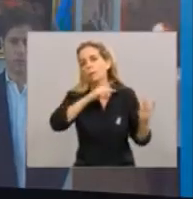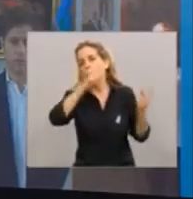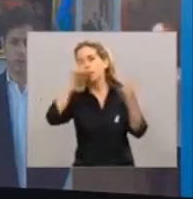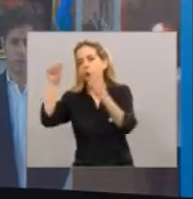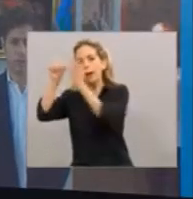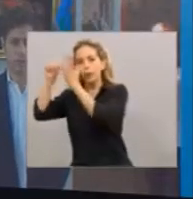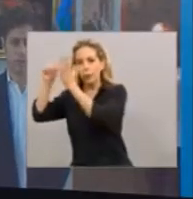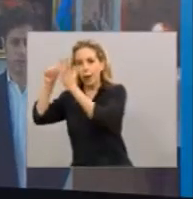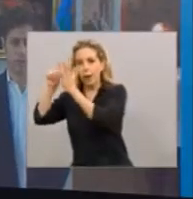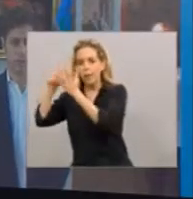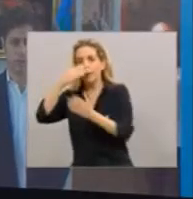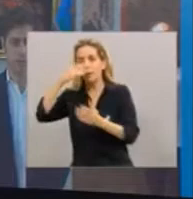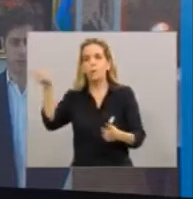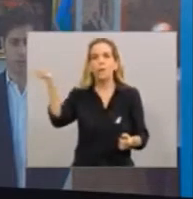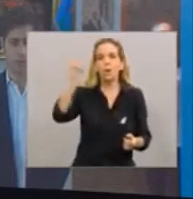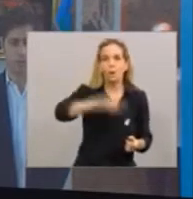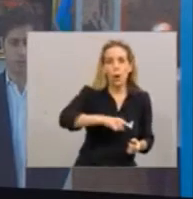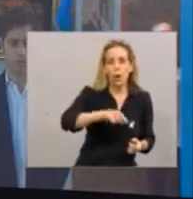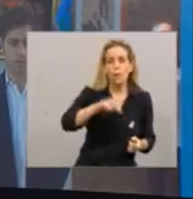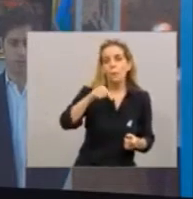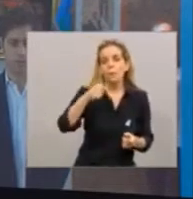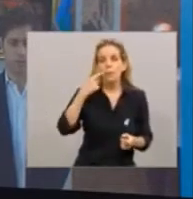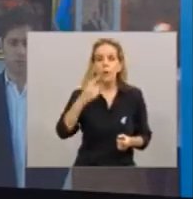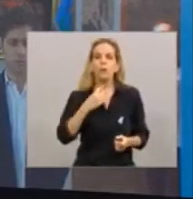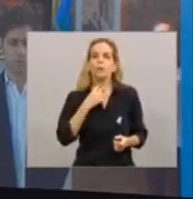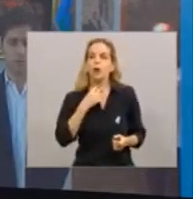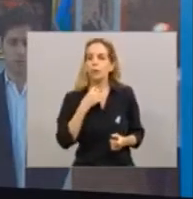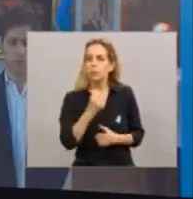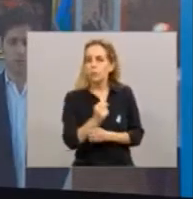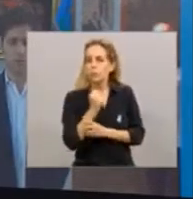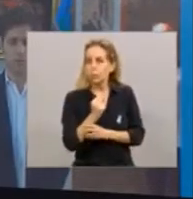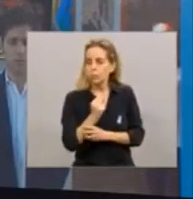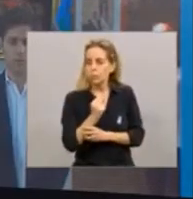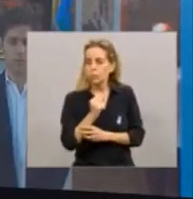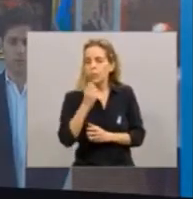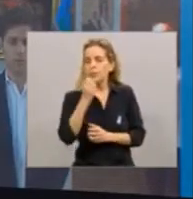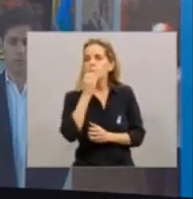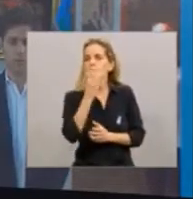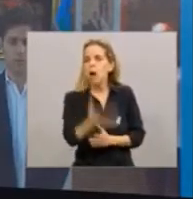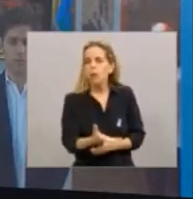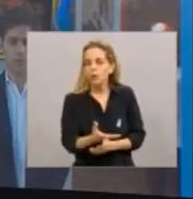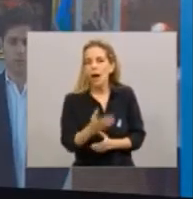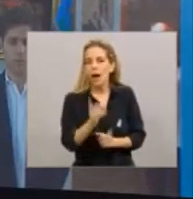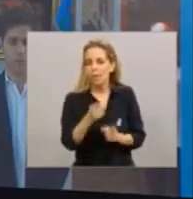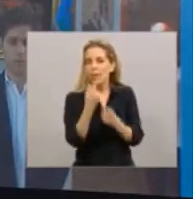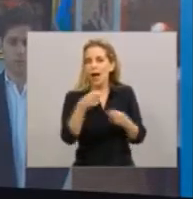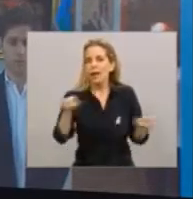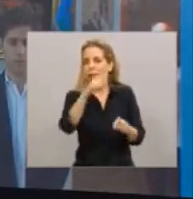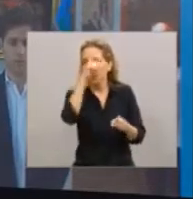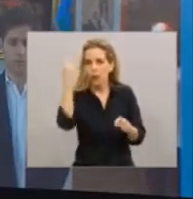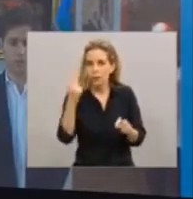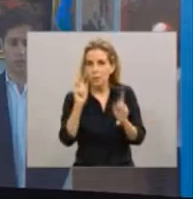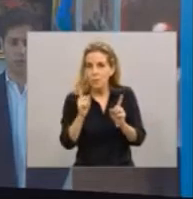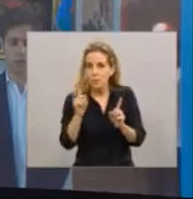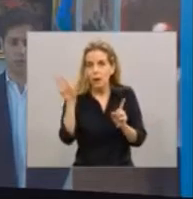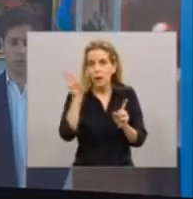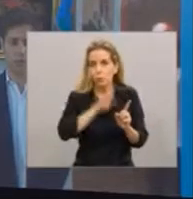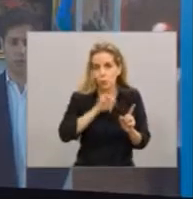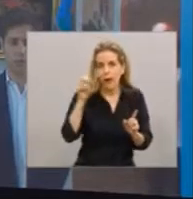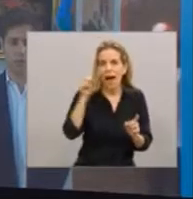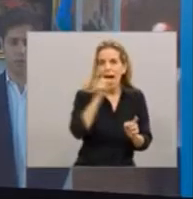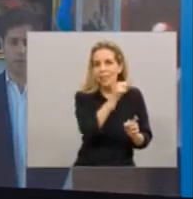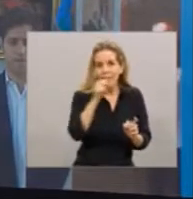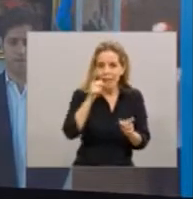que le escuchamos al cantar el himno y es tucumana de la misma provincia del querido juan manzur